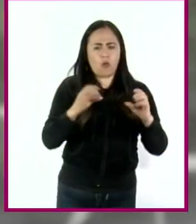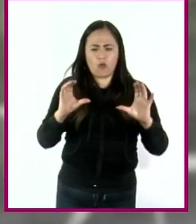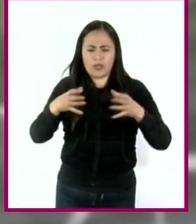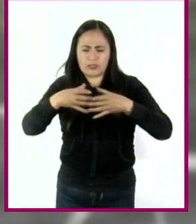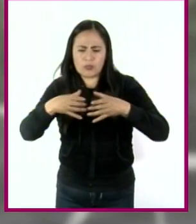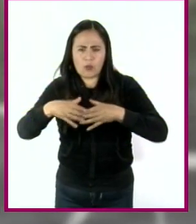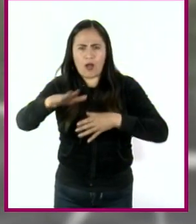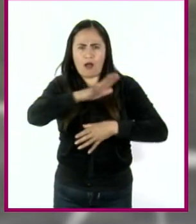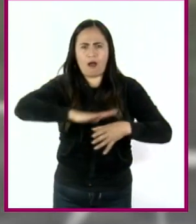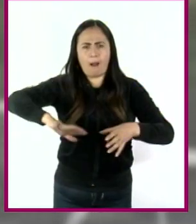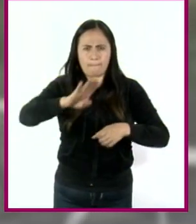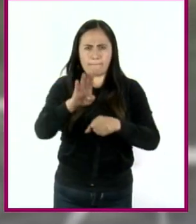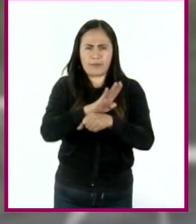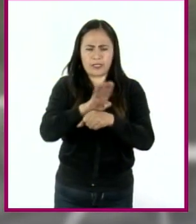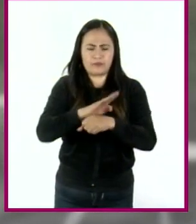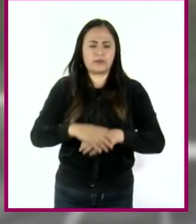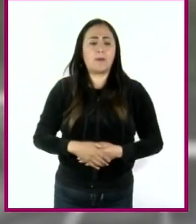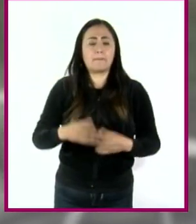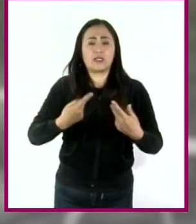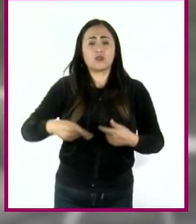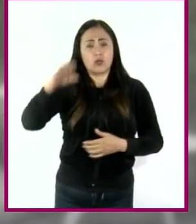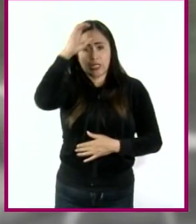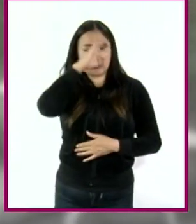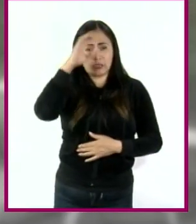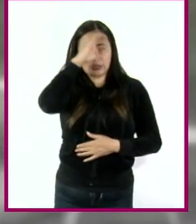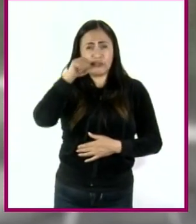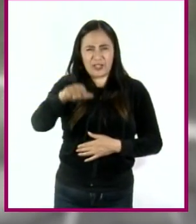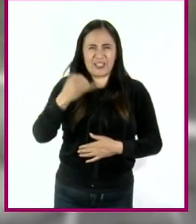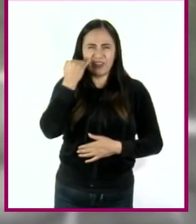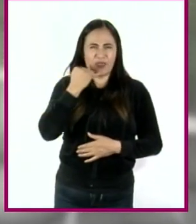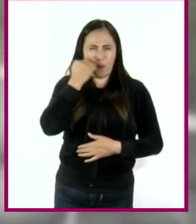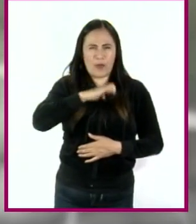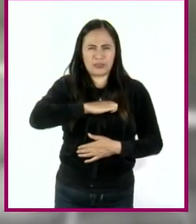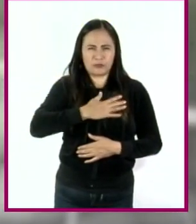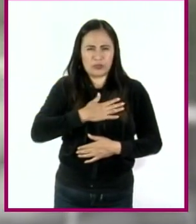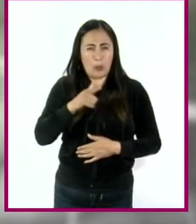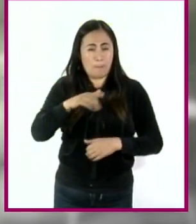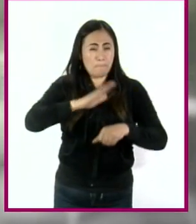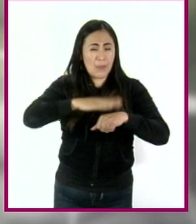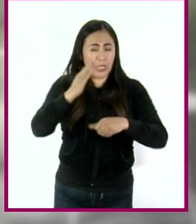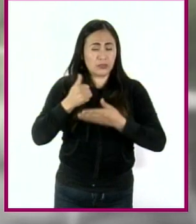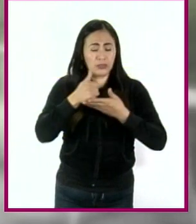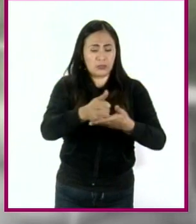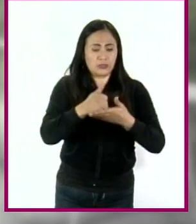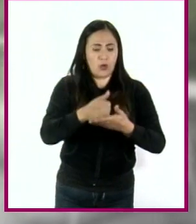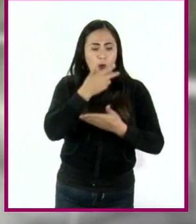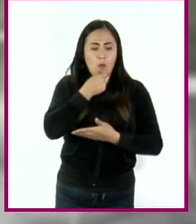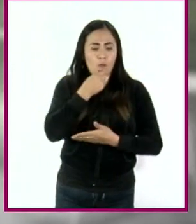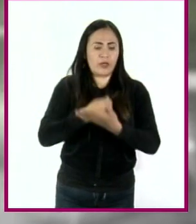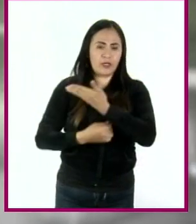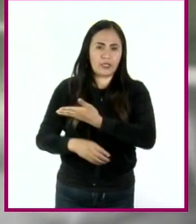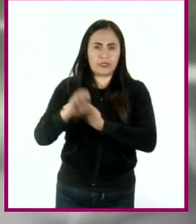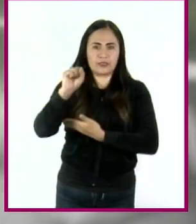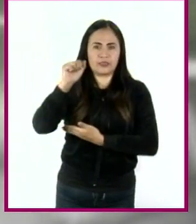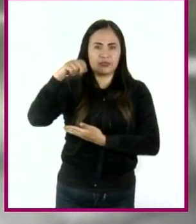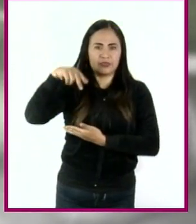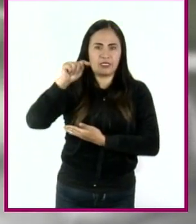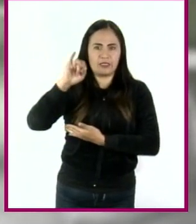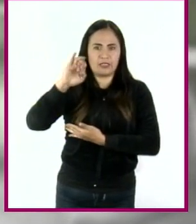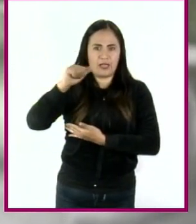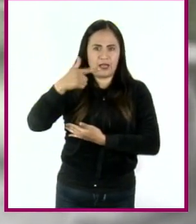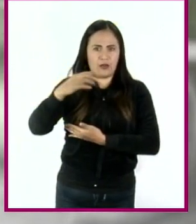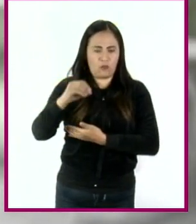sociedad. Uno de los científicos de habla hispana que más ha aportado a esta ciencia es Santiago Ramón y Cajal,